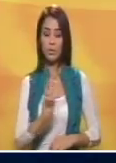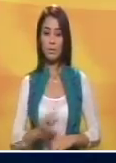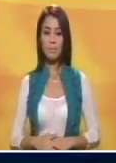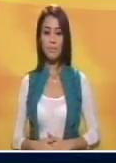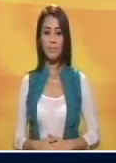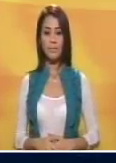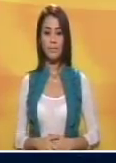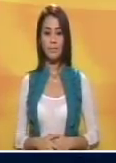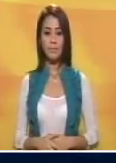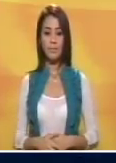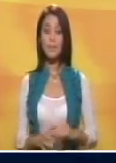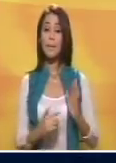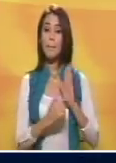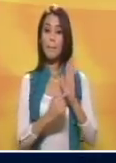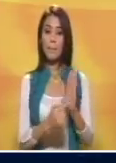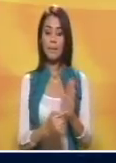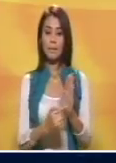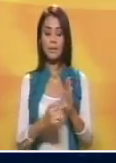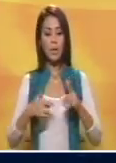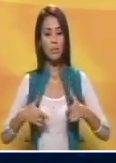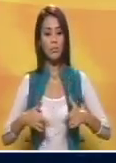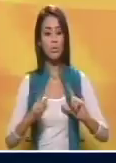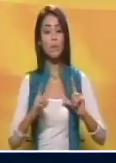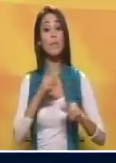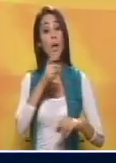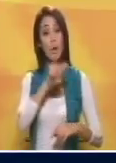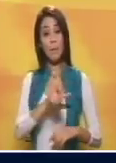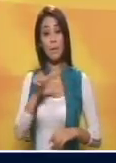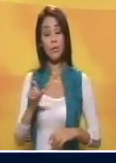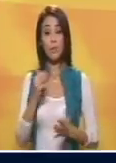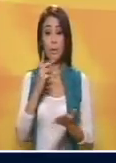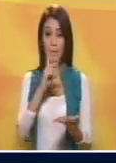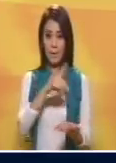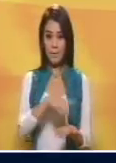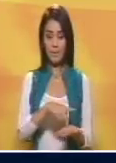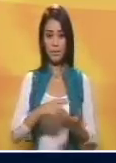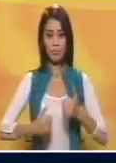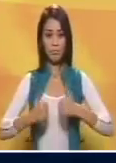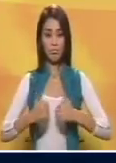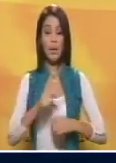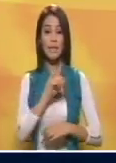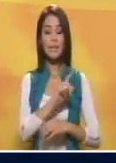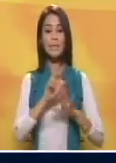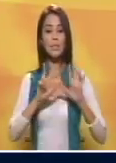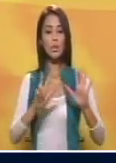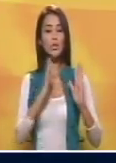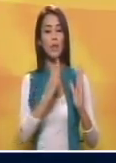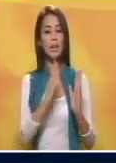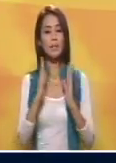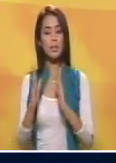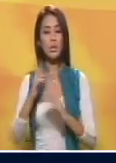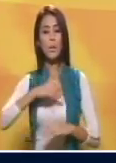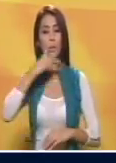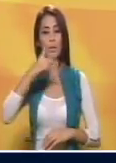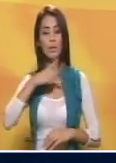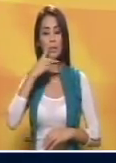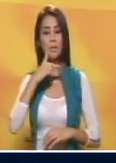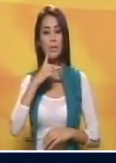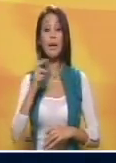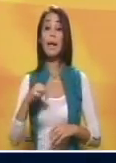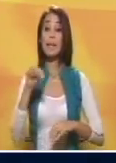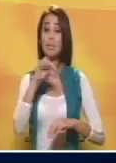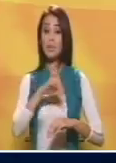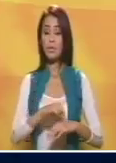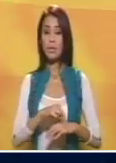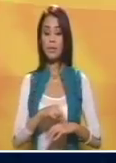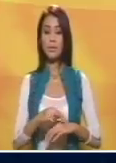han presentado los autorizados para postular. Tenemos 18 organizaciones políticas a nivel nacional,